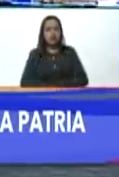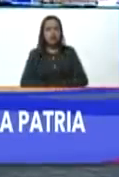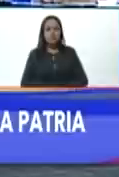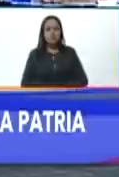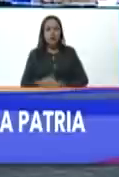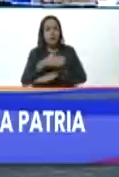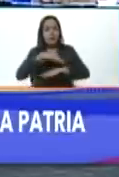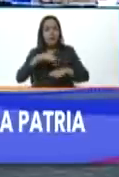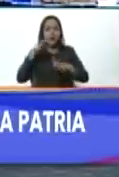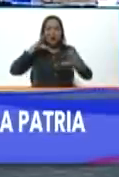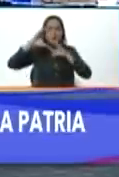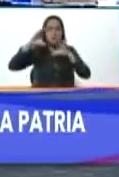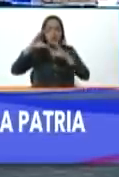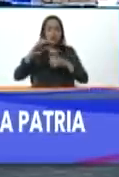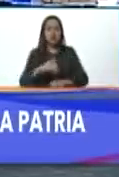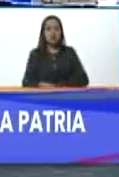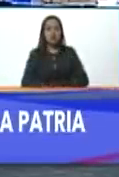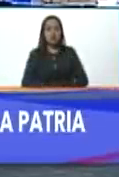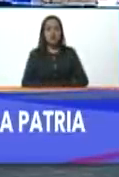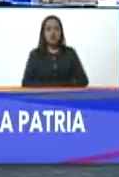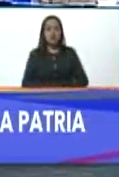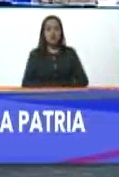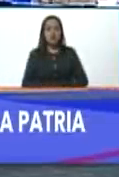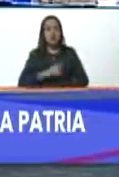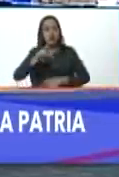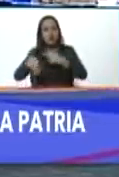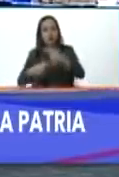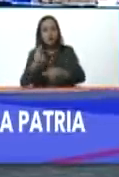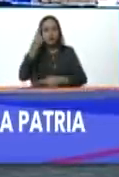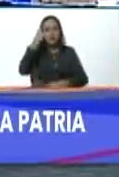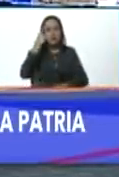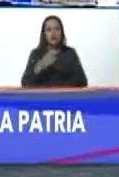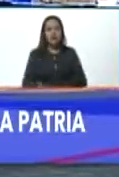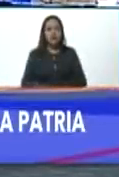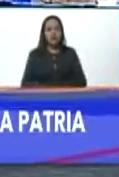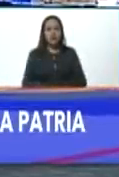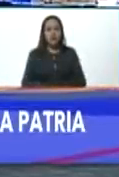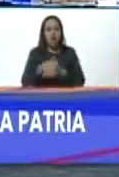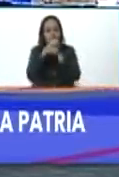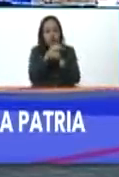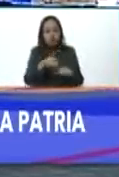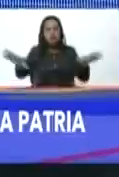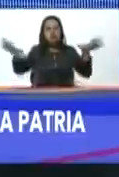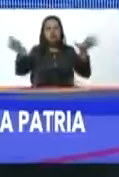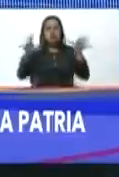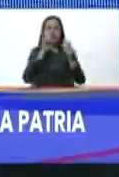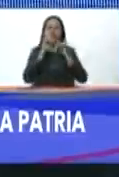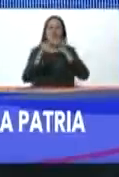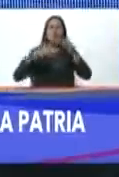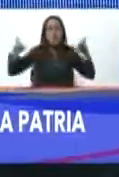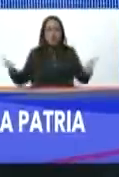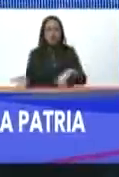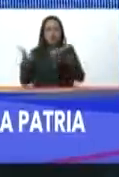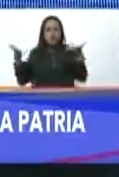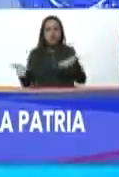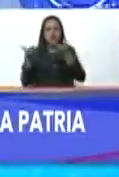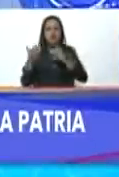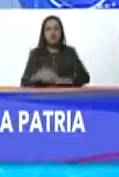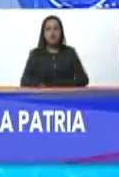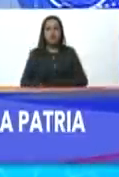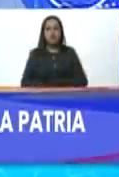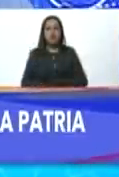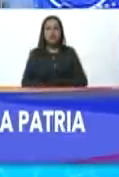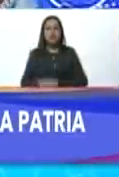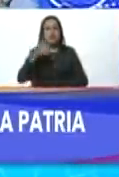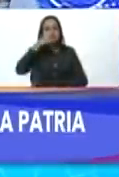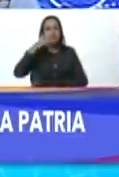de Comunicación Jorge Rodríguez, en los próximos días inundar de información y motivación para que nuestro pueblo